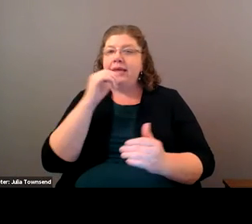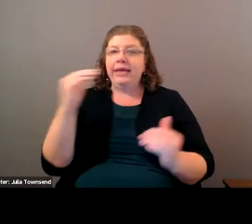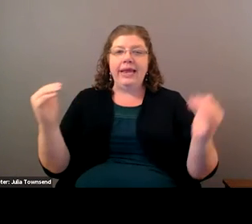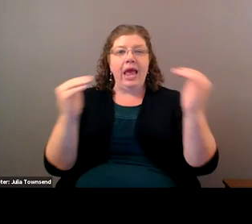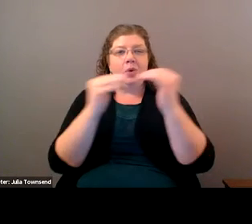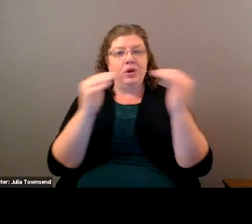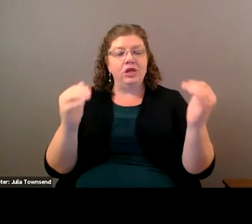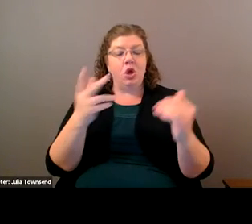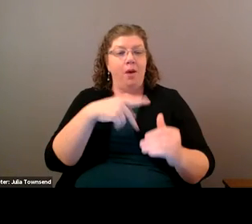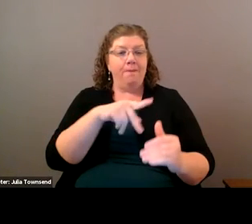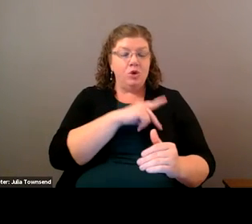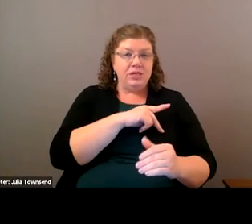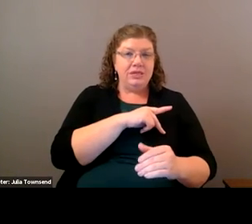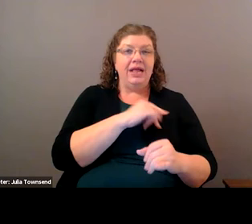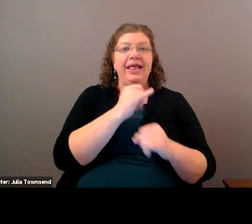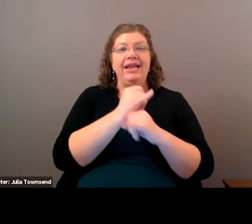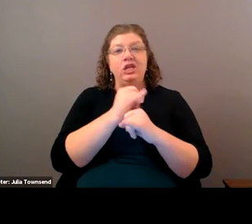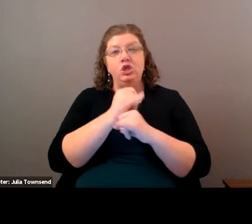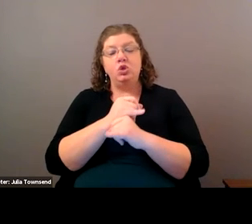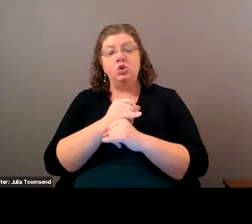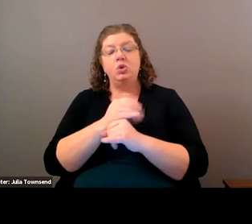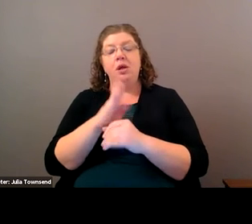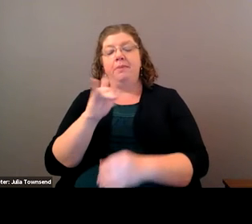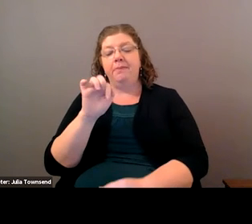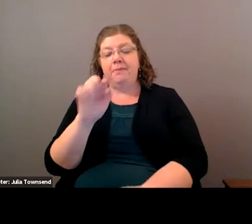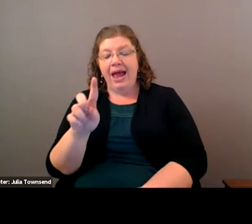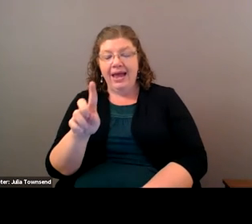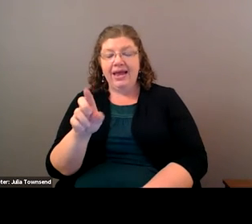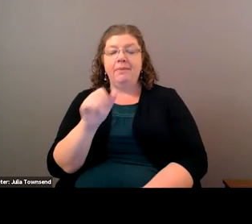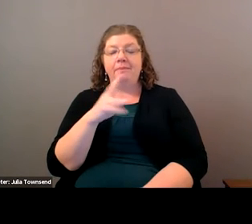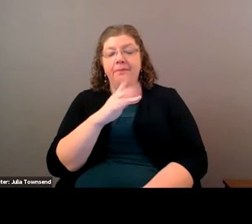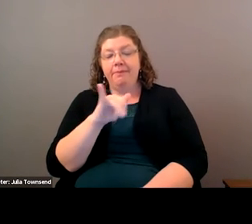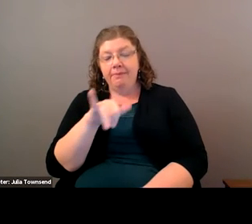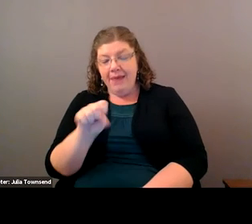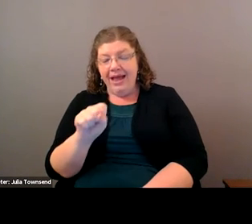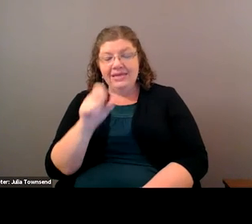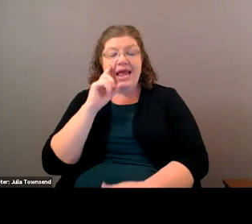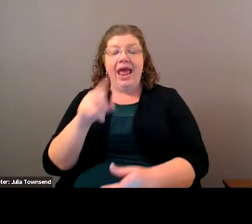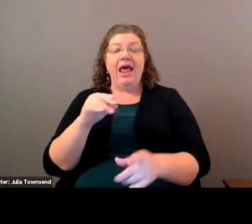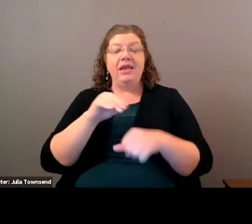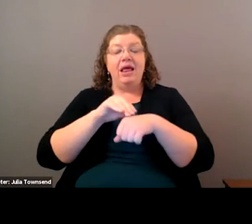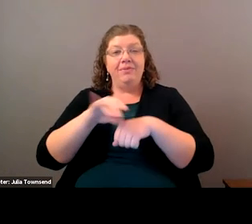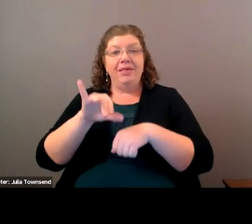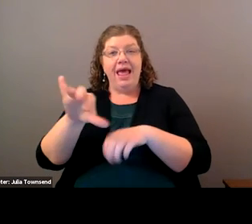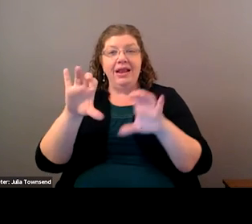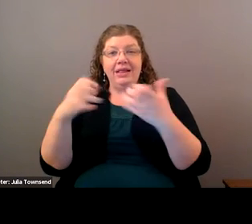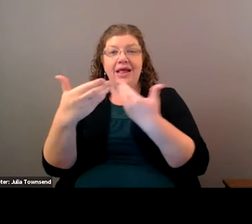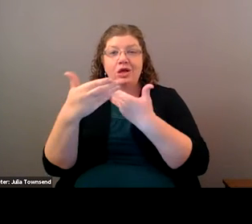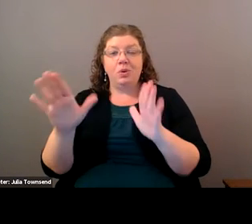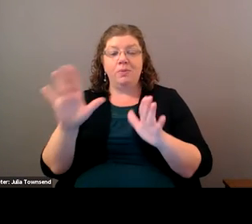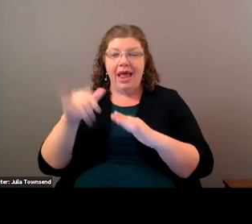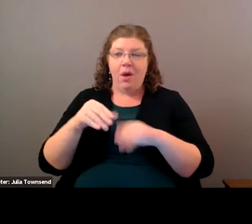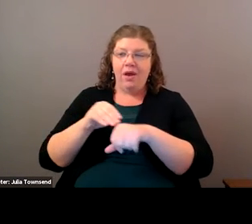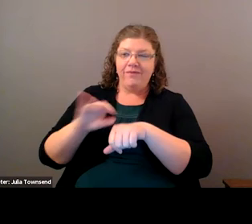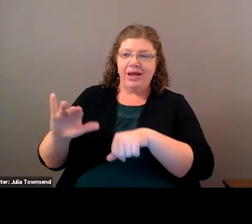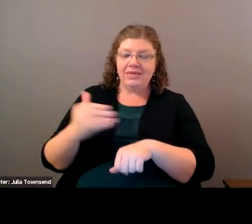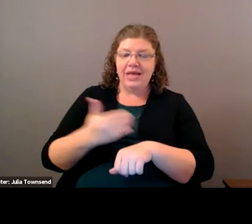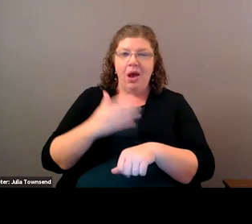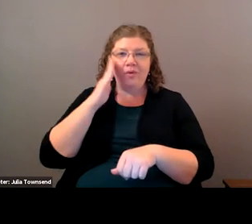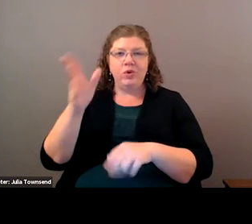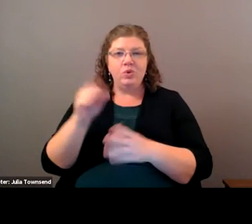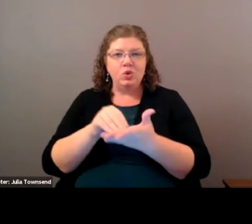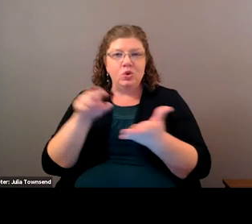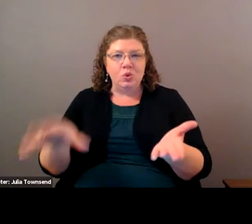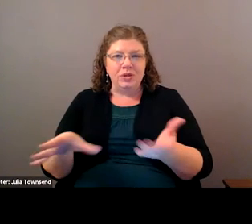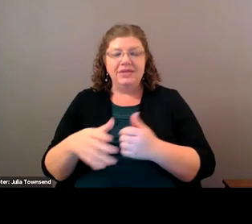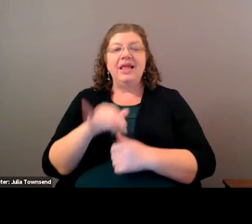Las inequidades, los prejuicios y las implicaciones de todas estas cosas en nuestro salón de clase afecta a